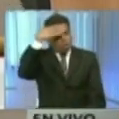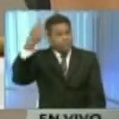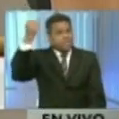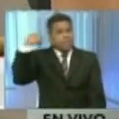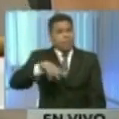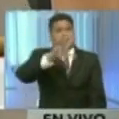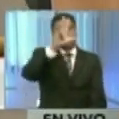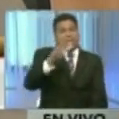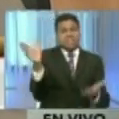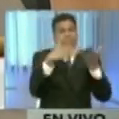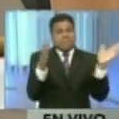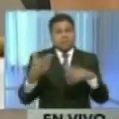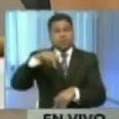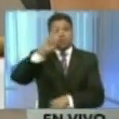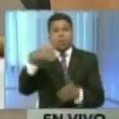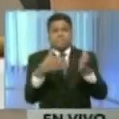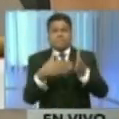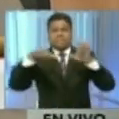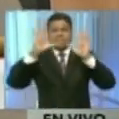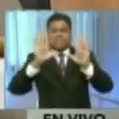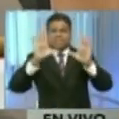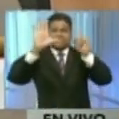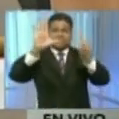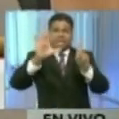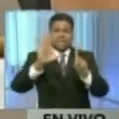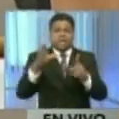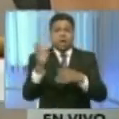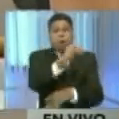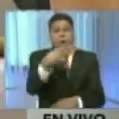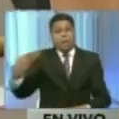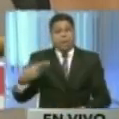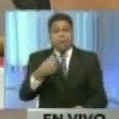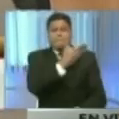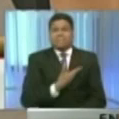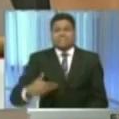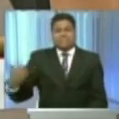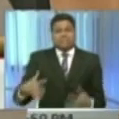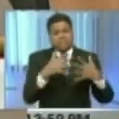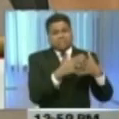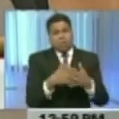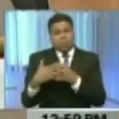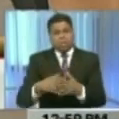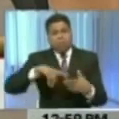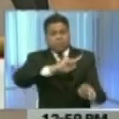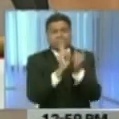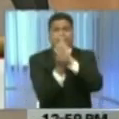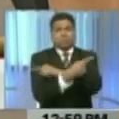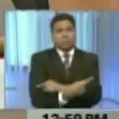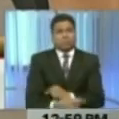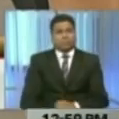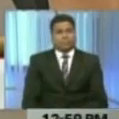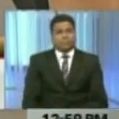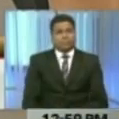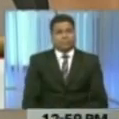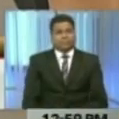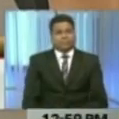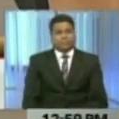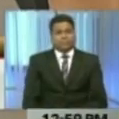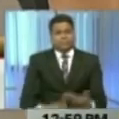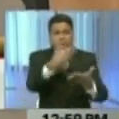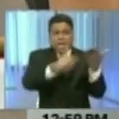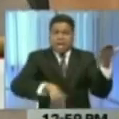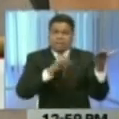3 de marzo del 2016, Barack Hussein Obama, presidente de los Estados Unidos, renovó el decreto